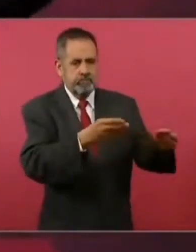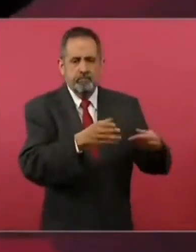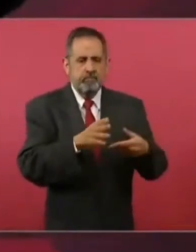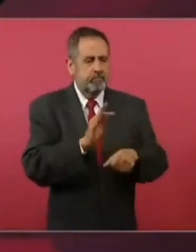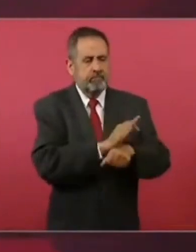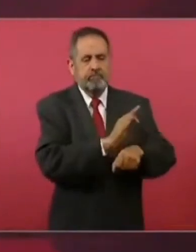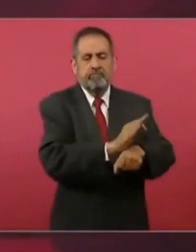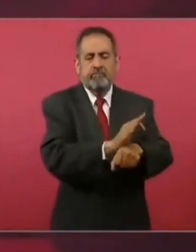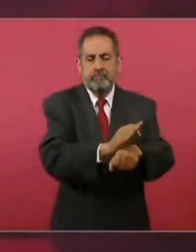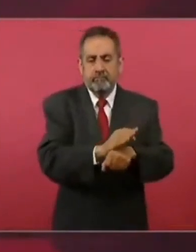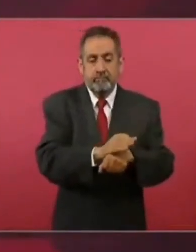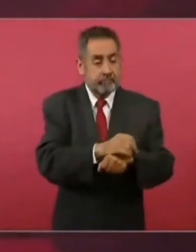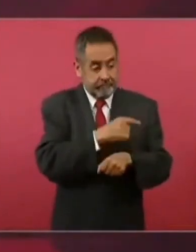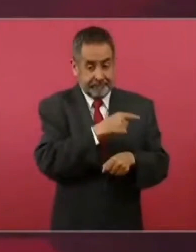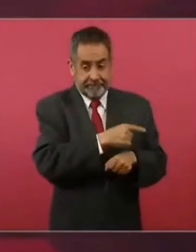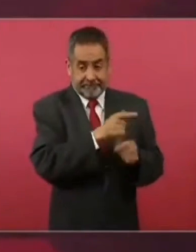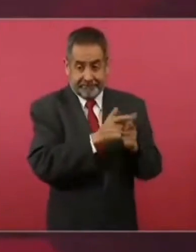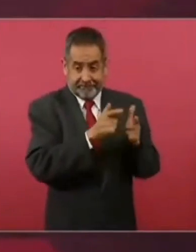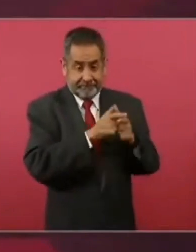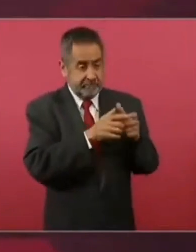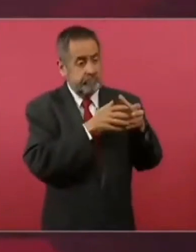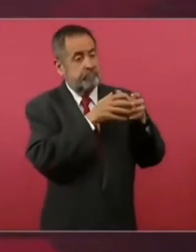grupo siguió